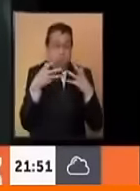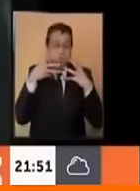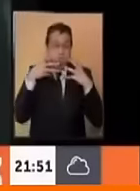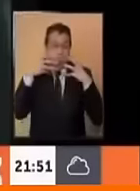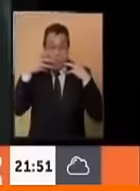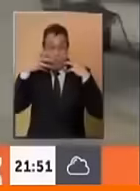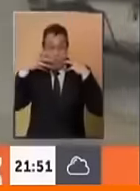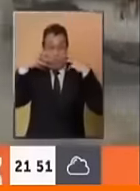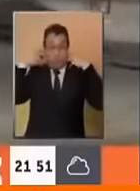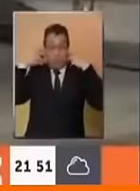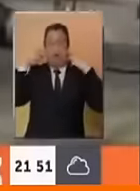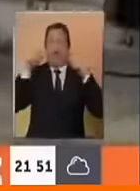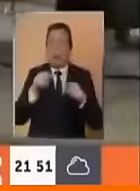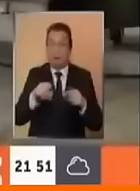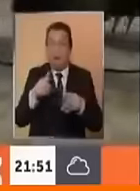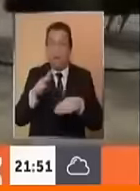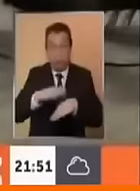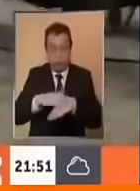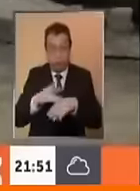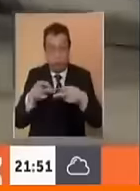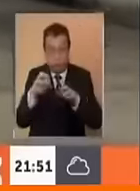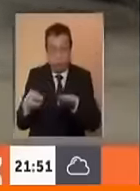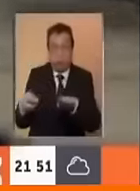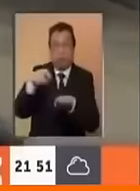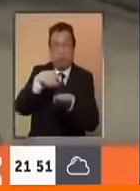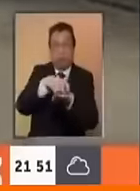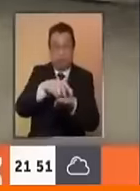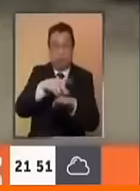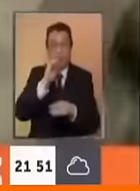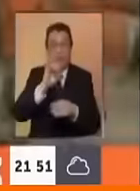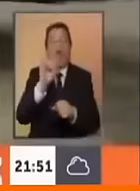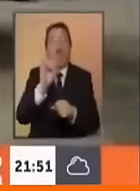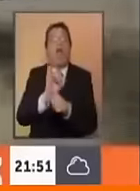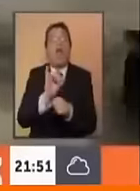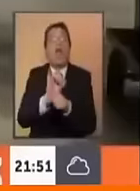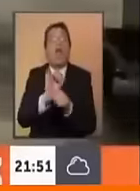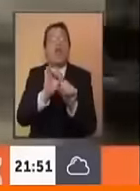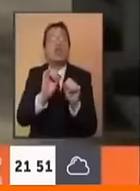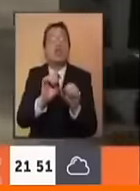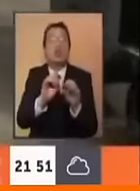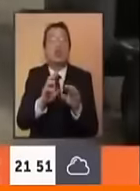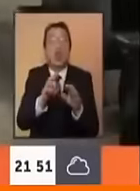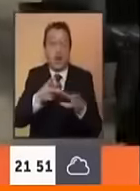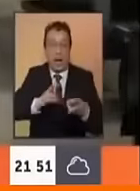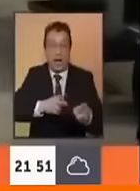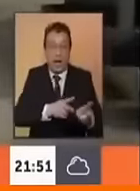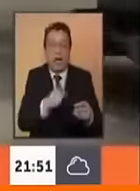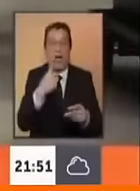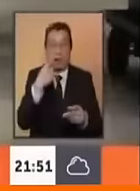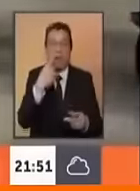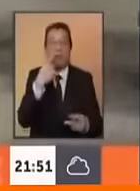nos autoriza a volar en uno de sus aviones de instrucción de combate avanzado.